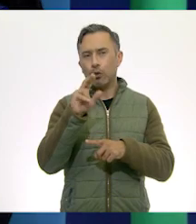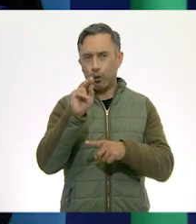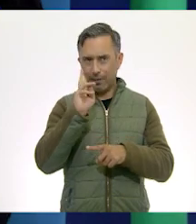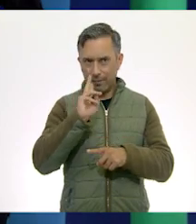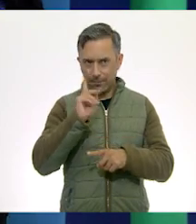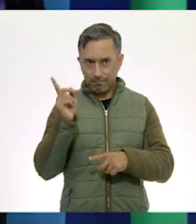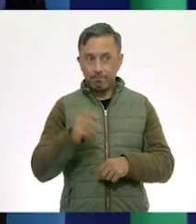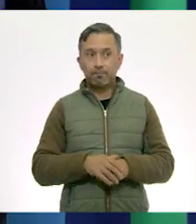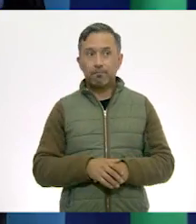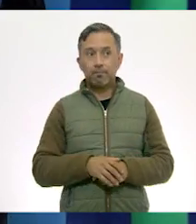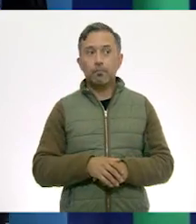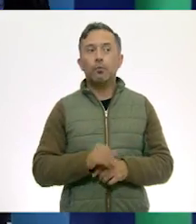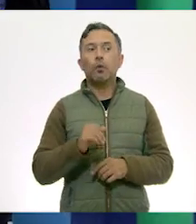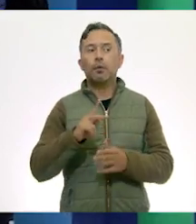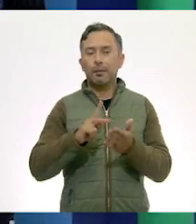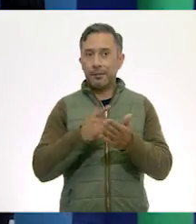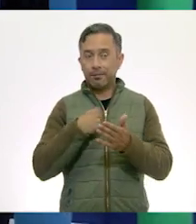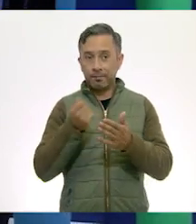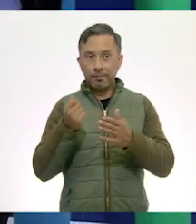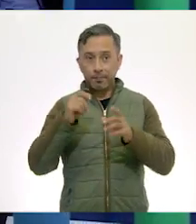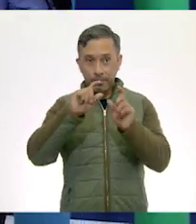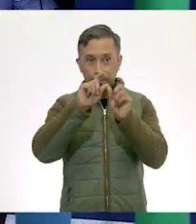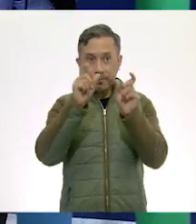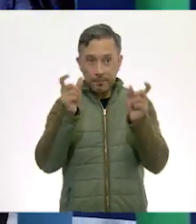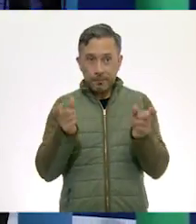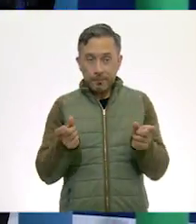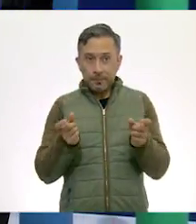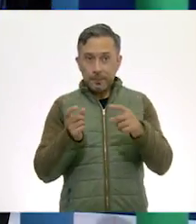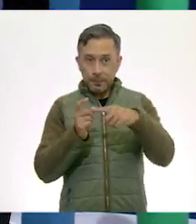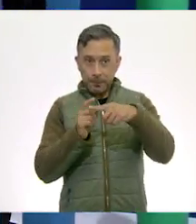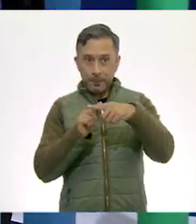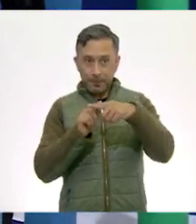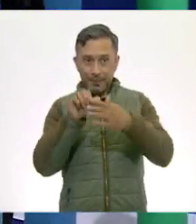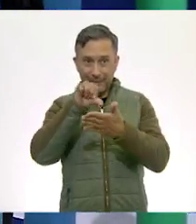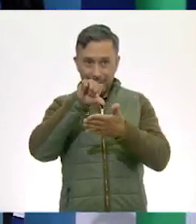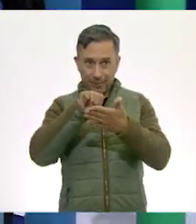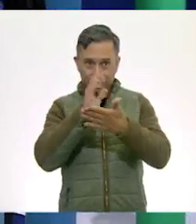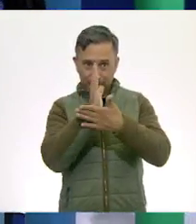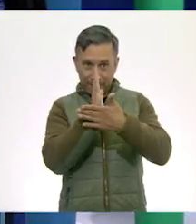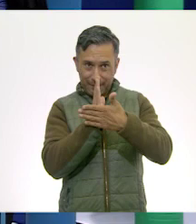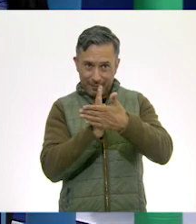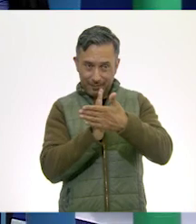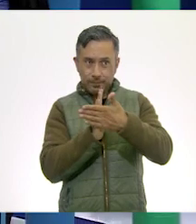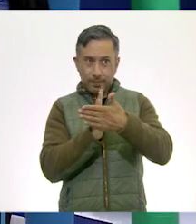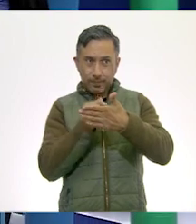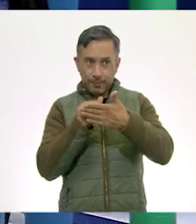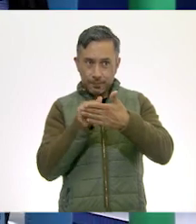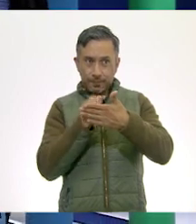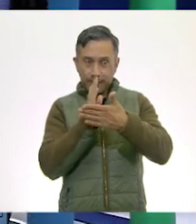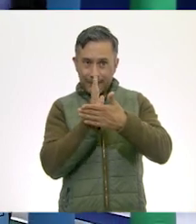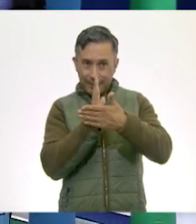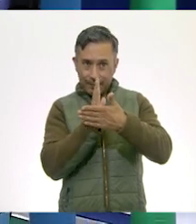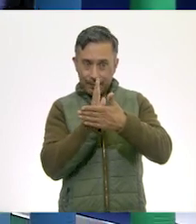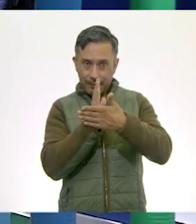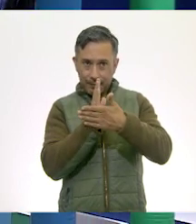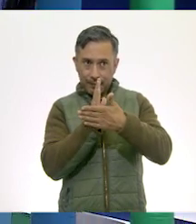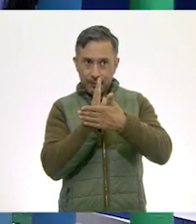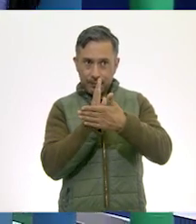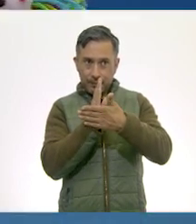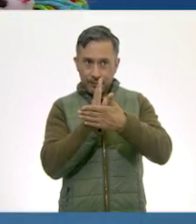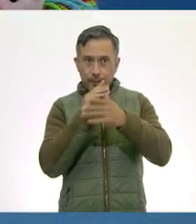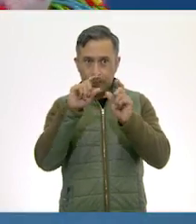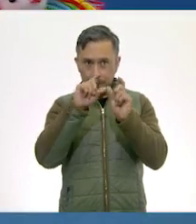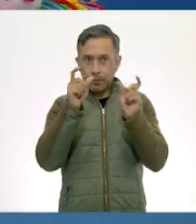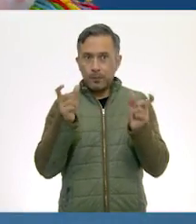vértice del ángulo, que es esta unión, Claro. en el origen y el centro del